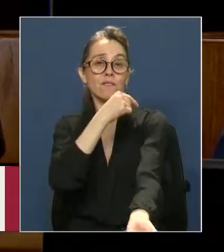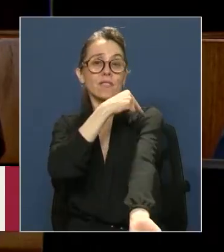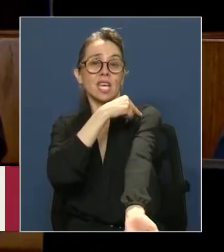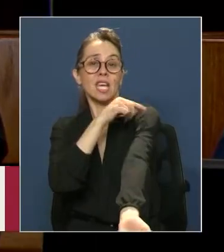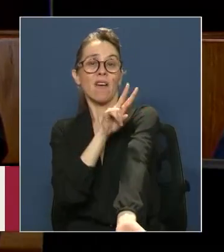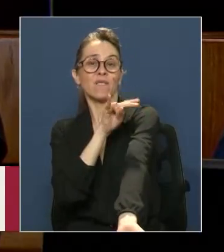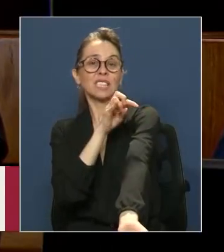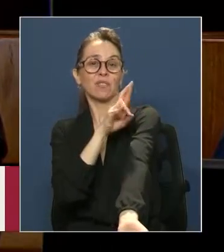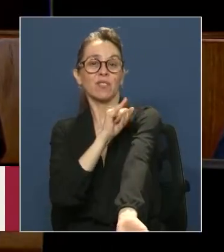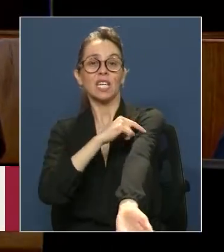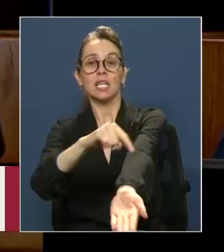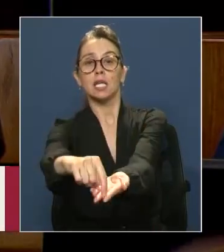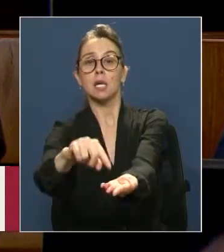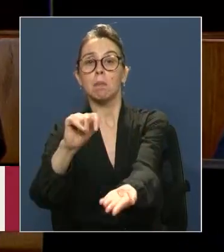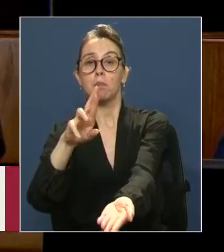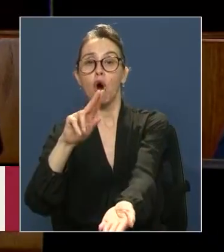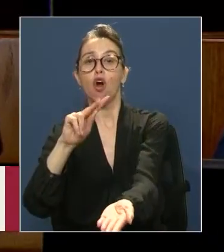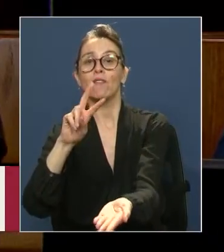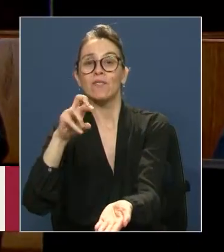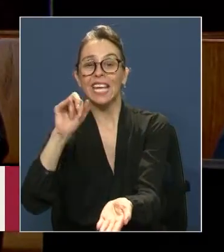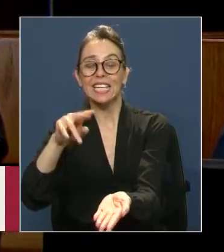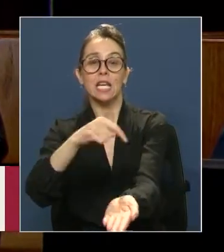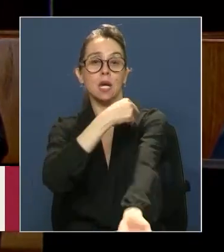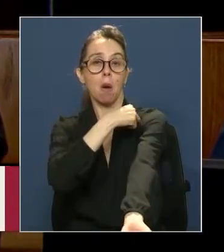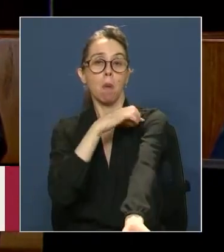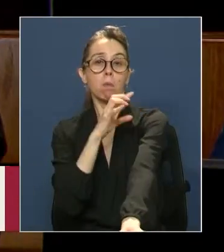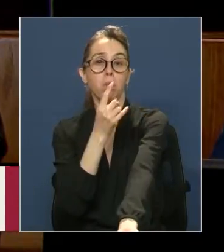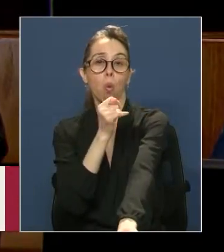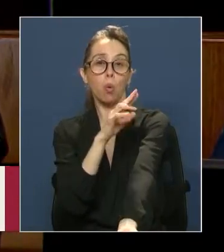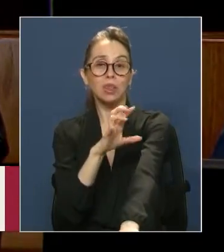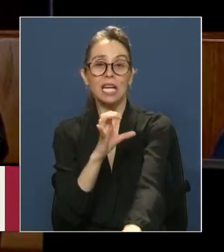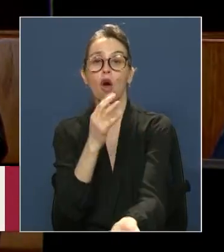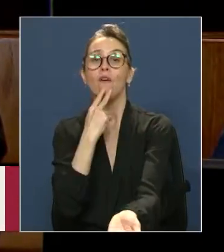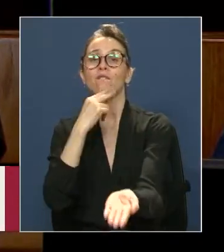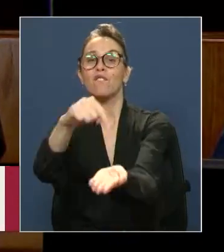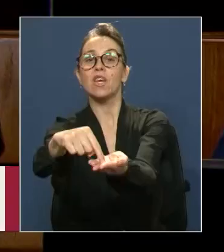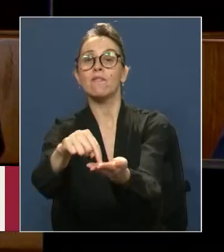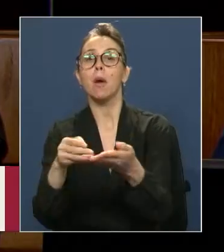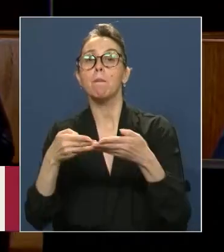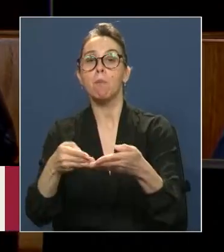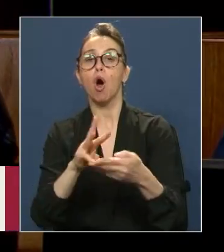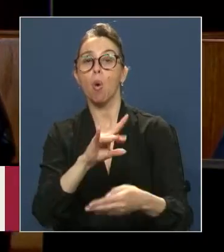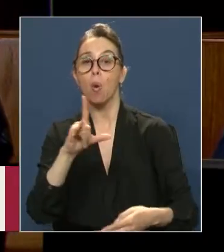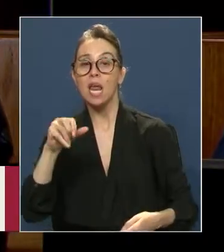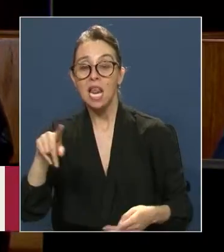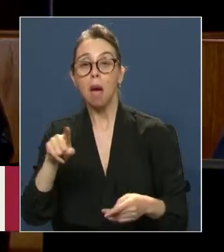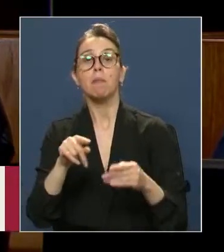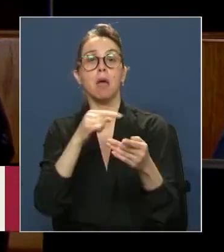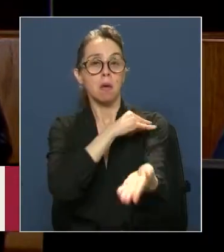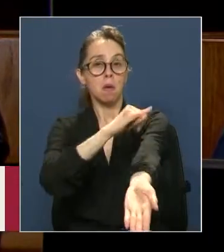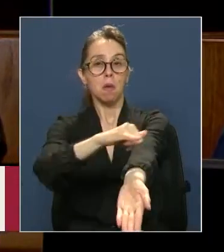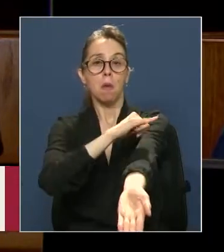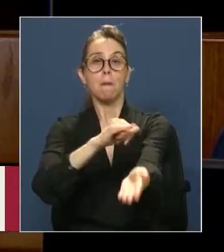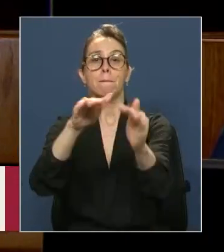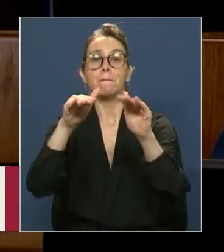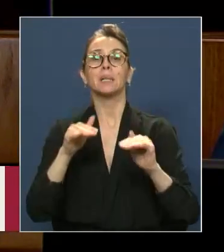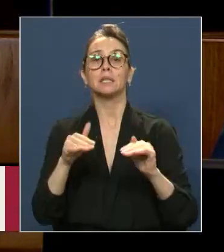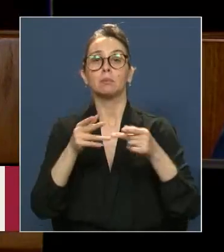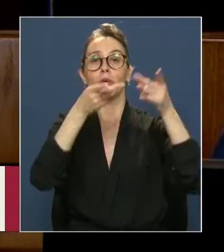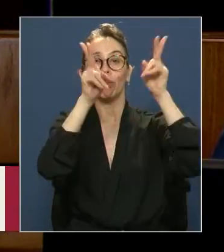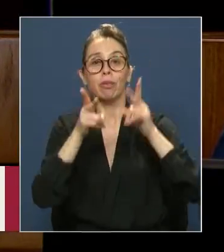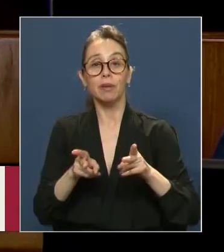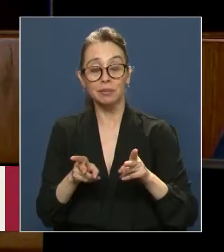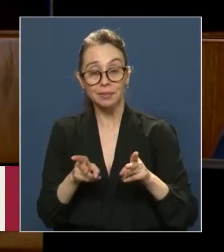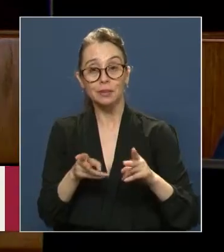en Porvenir, en Puerto Williams o en Putre, puedan tener igual acceso a los derechos. Pero cuando el